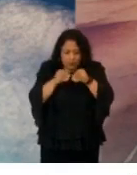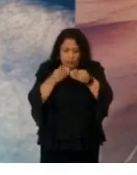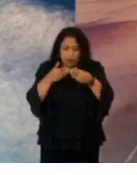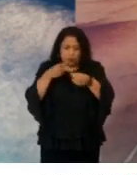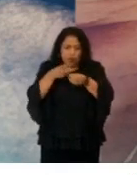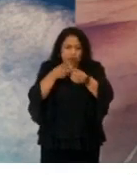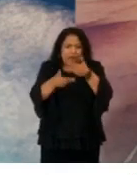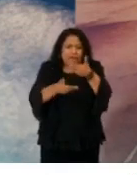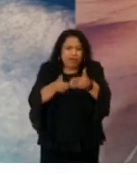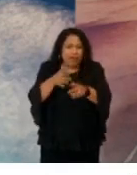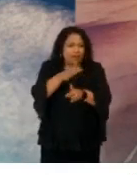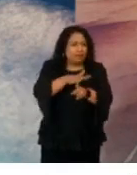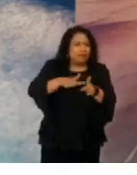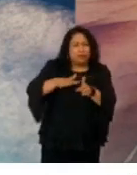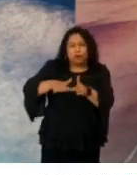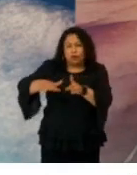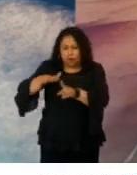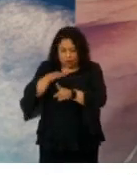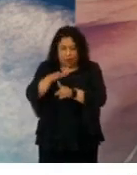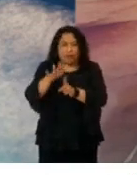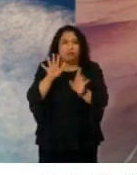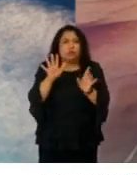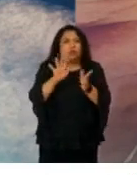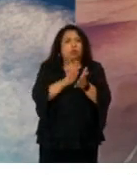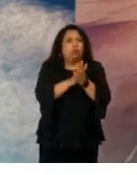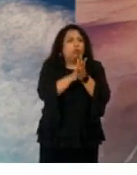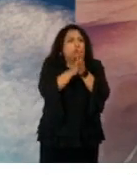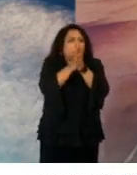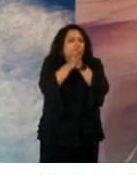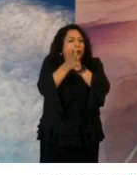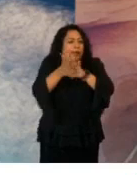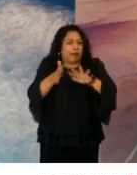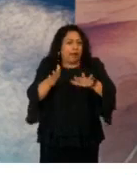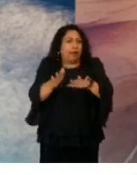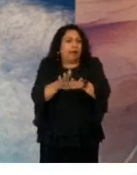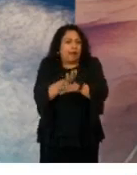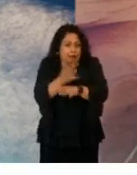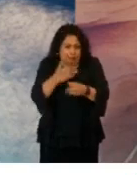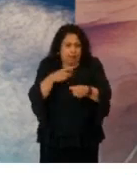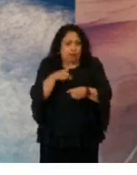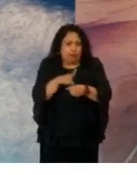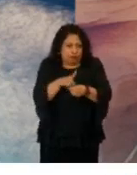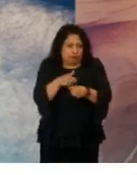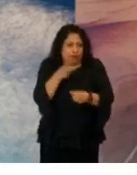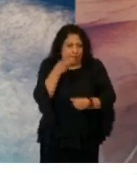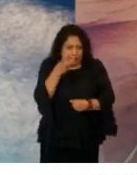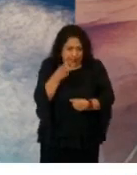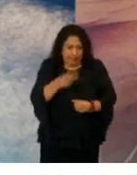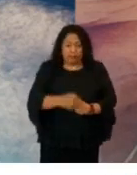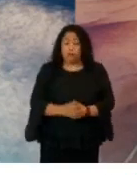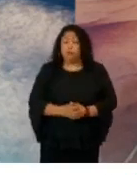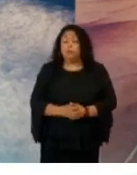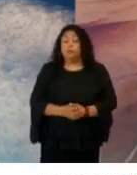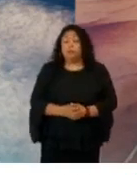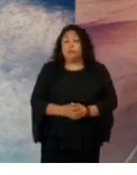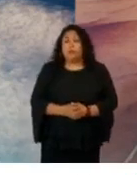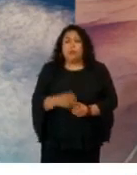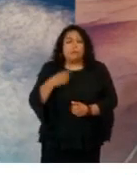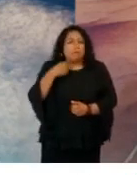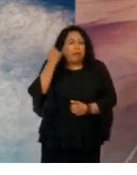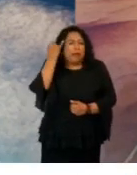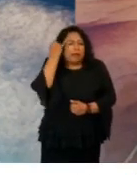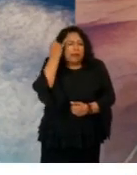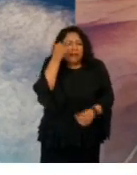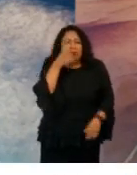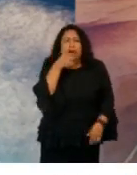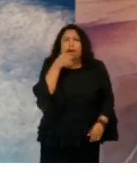contexto determinado y que van transformando justamente a esa sociedad. Es muy difícil